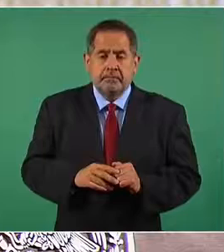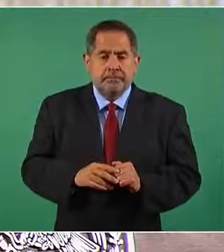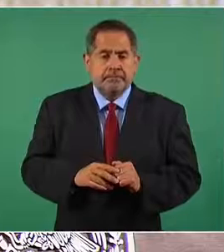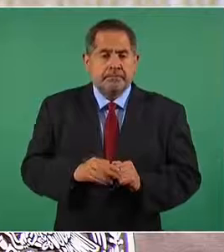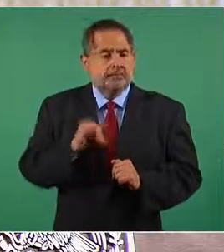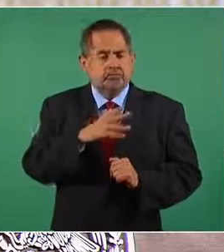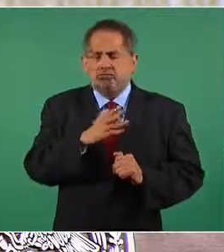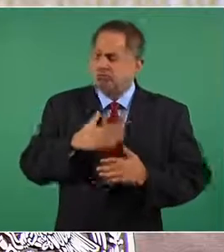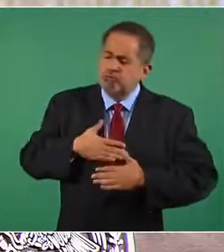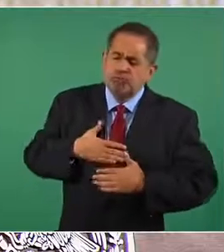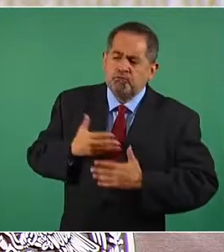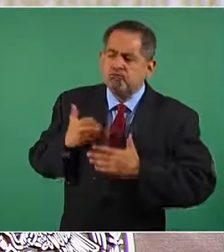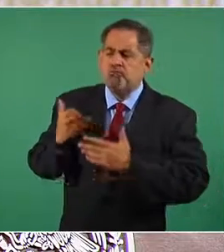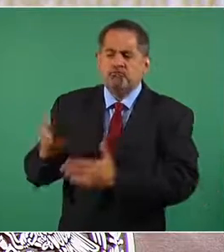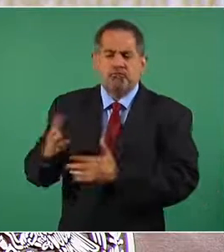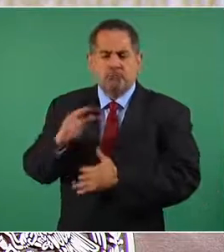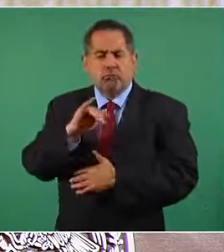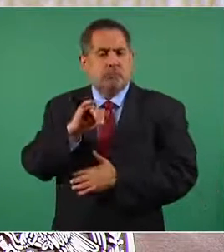ofreció